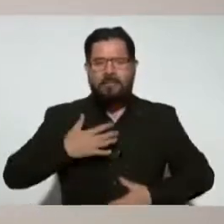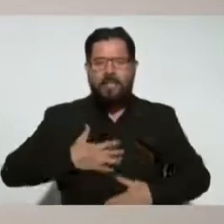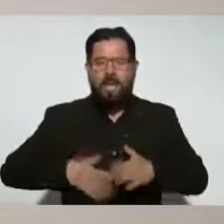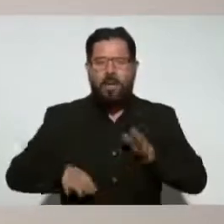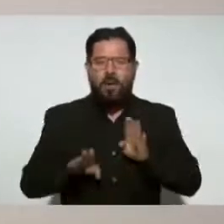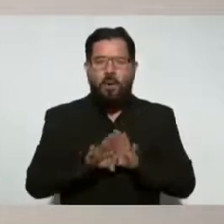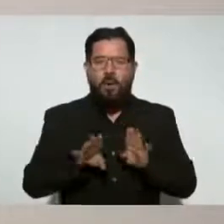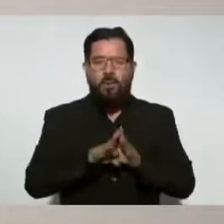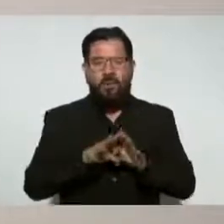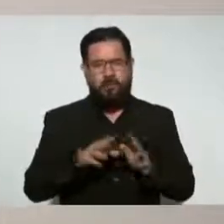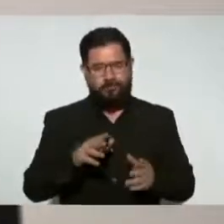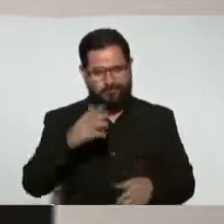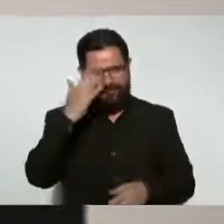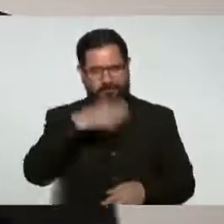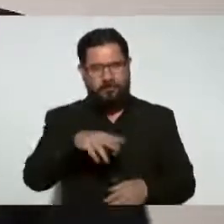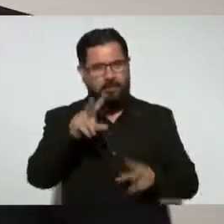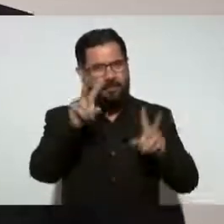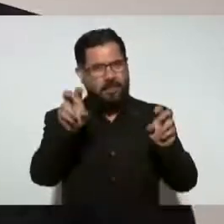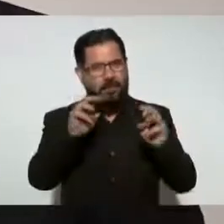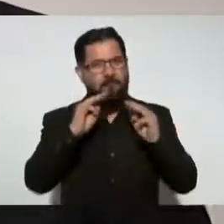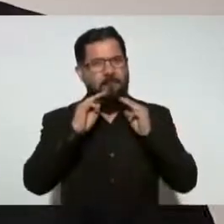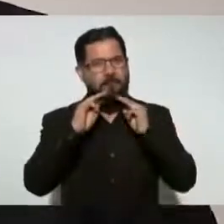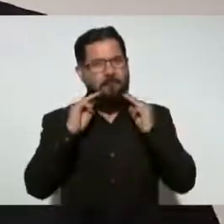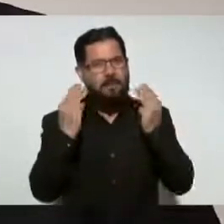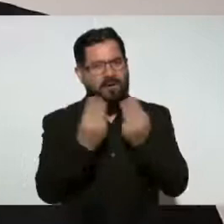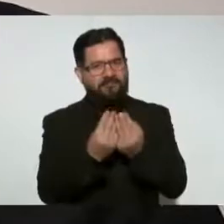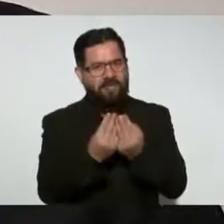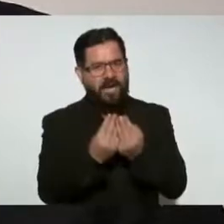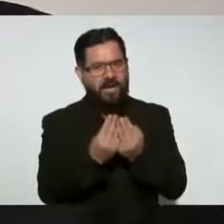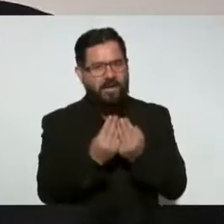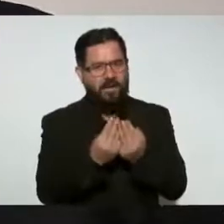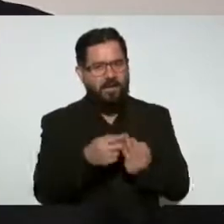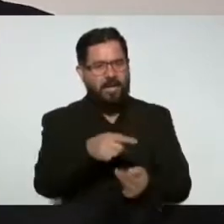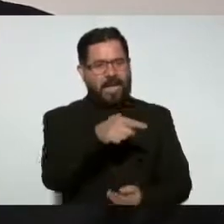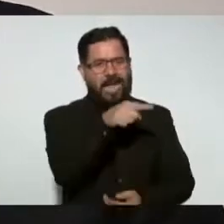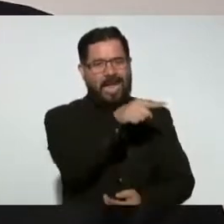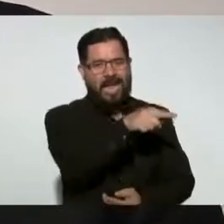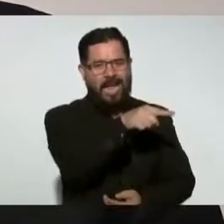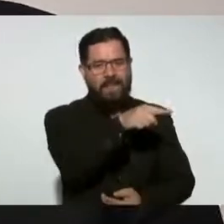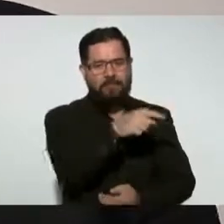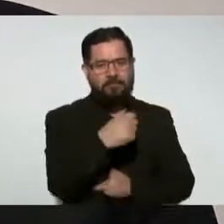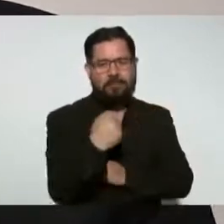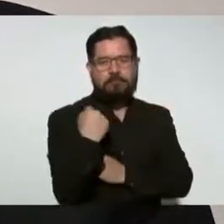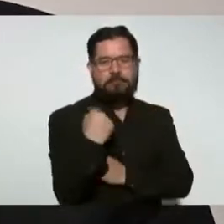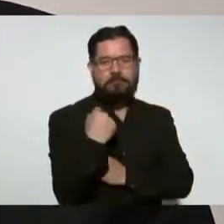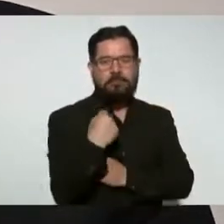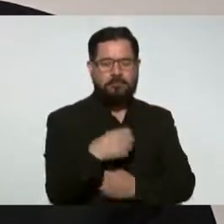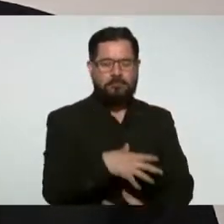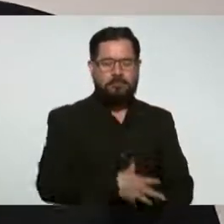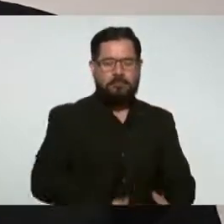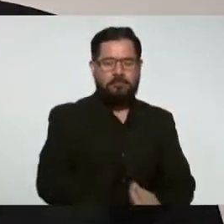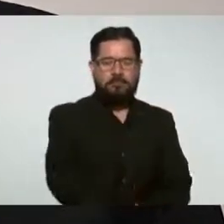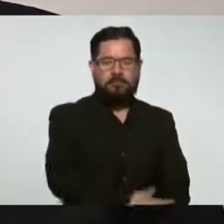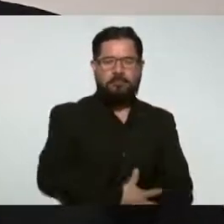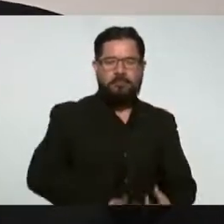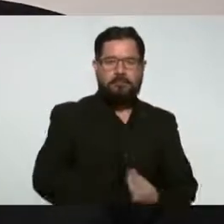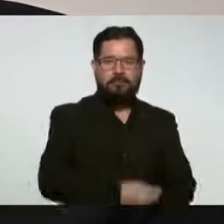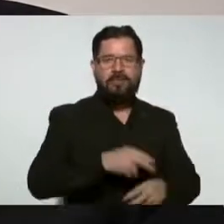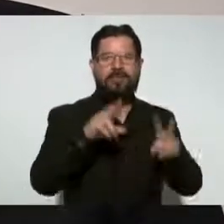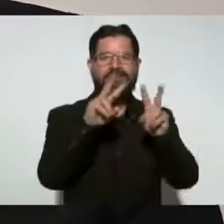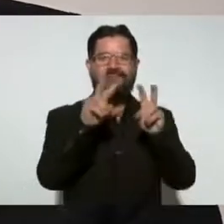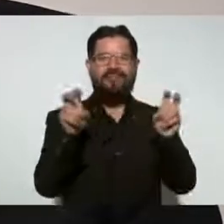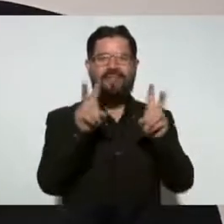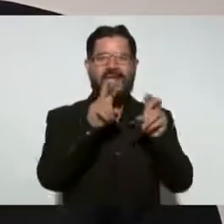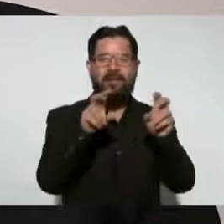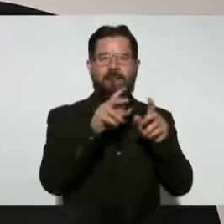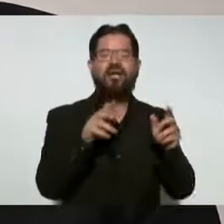a la mafia que dominaba todo lo relacionado con el manejo de